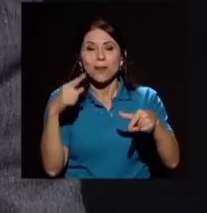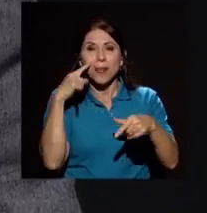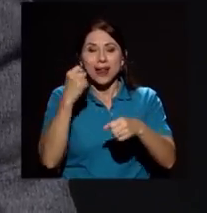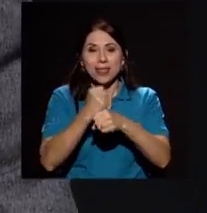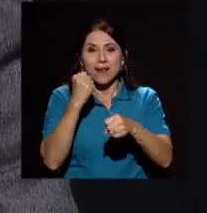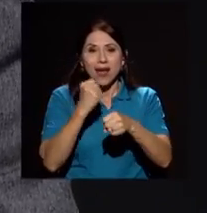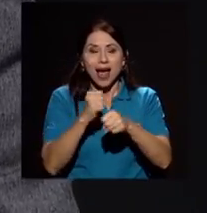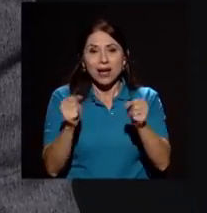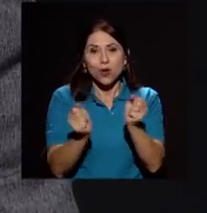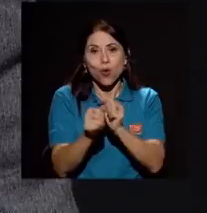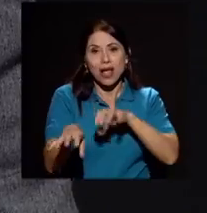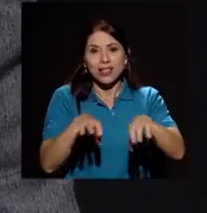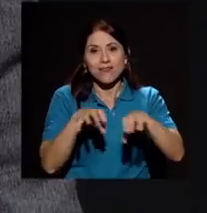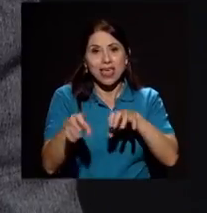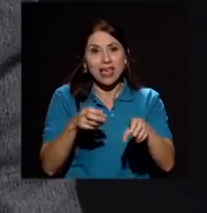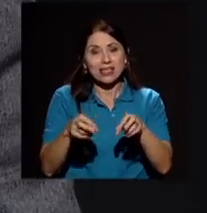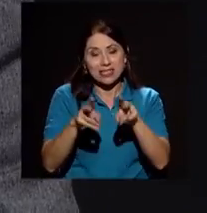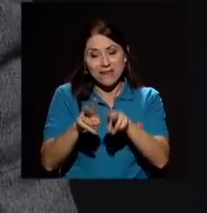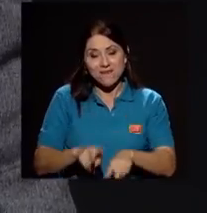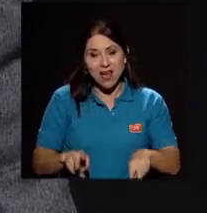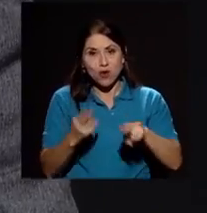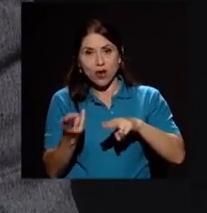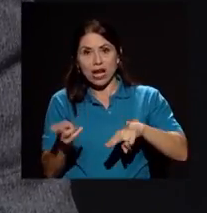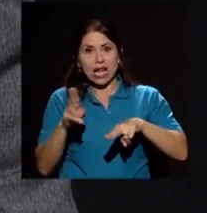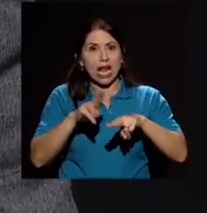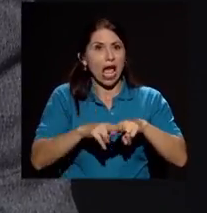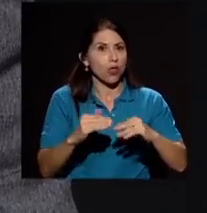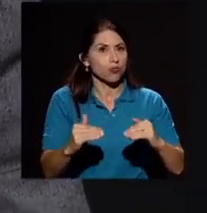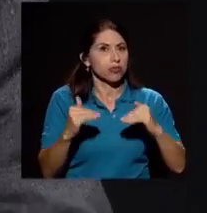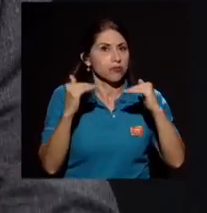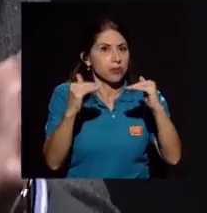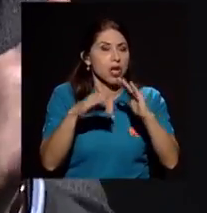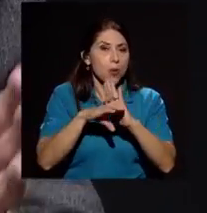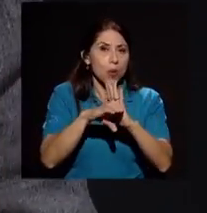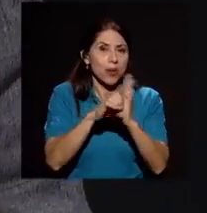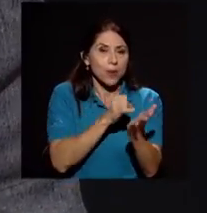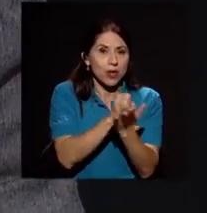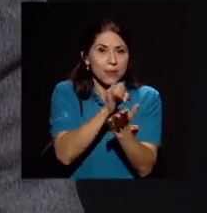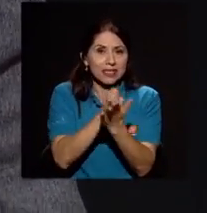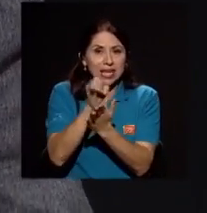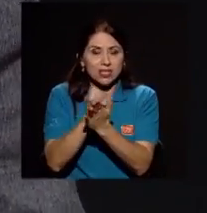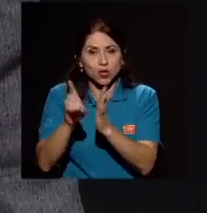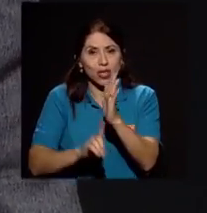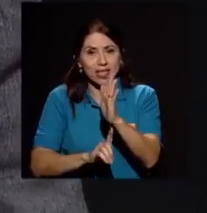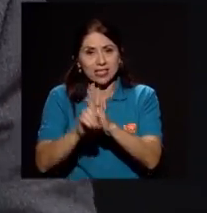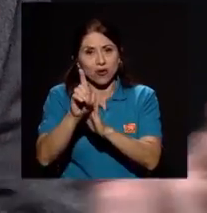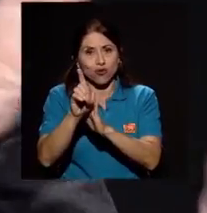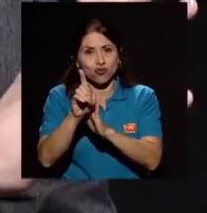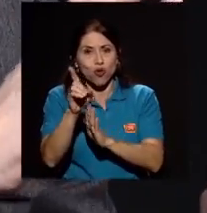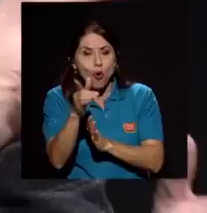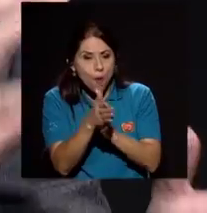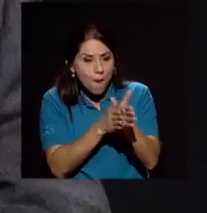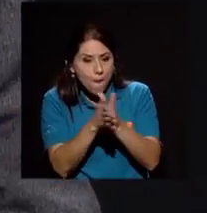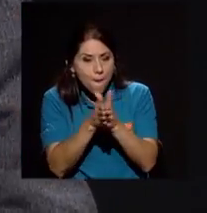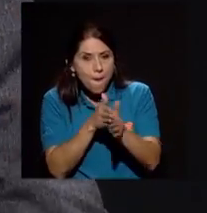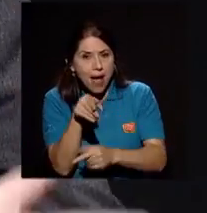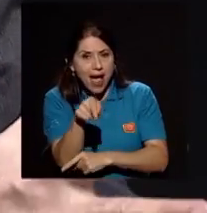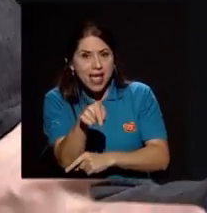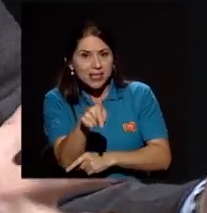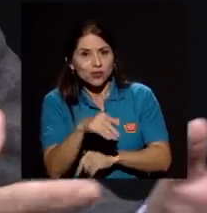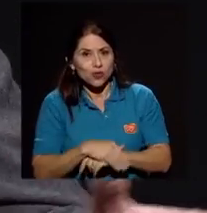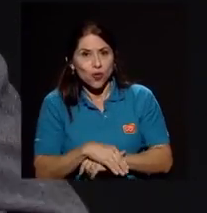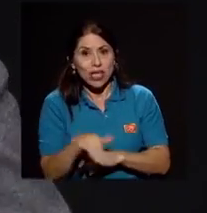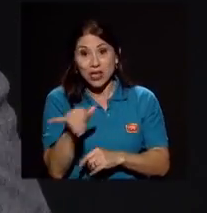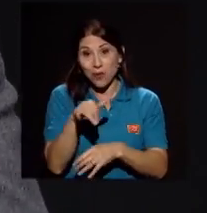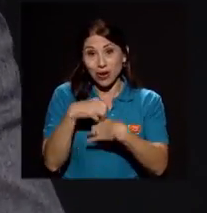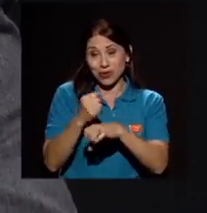de alto valor agregado como es la investigación el desarrollo que le saquemos provecho a eso como lo hicimos cuando intervino